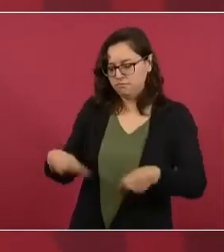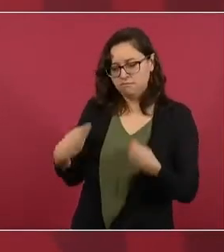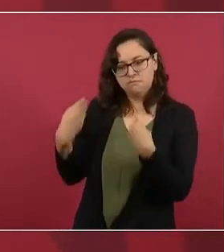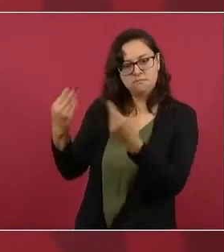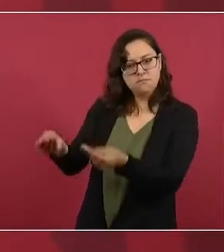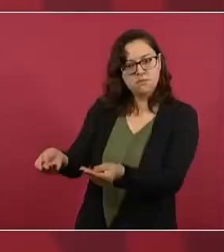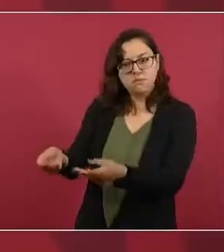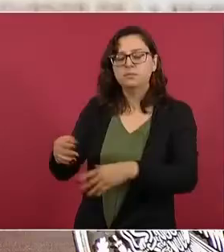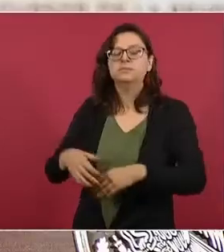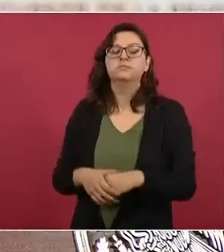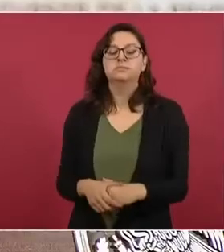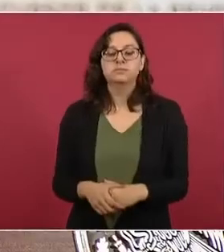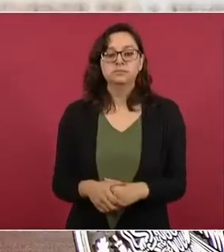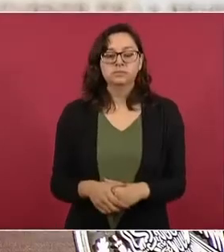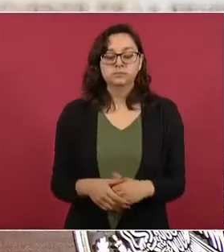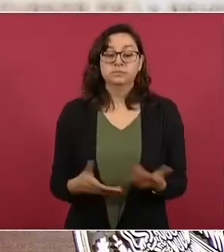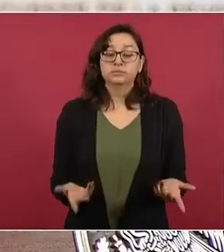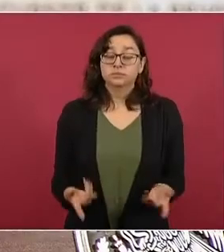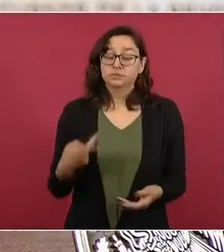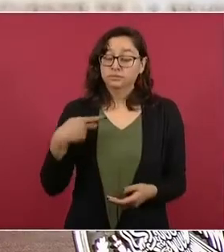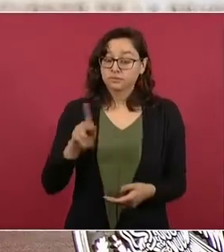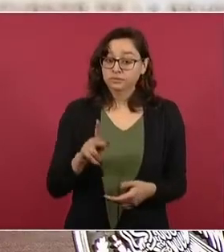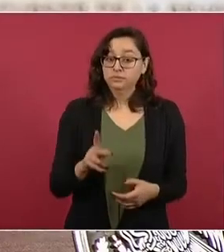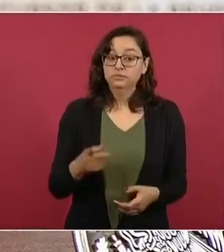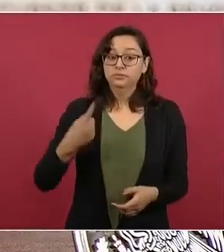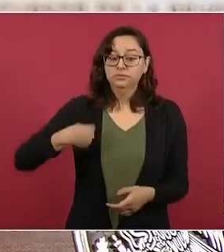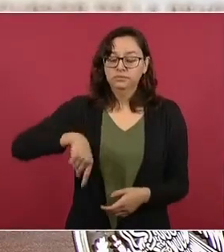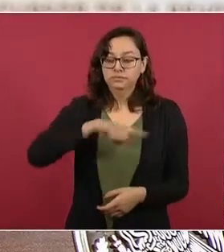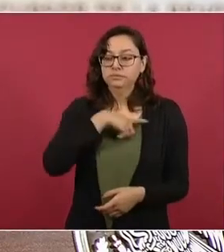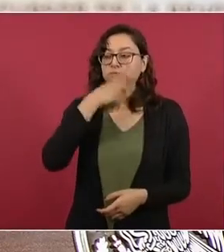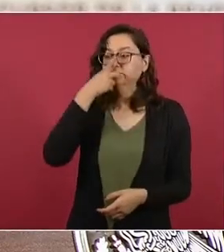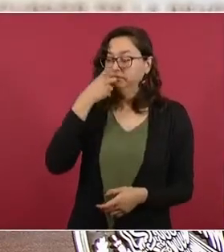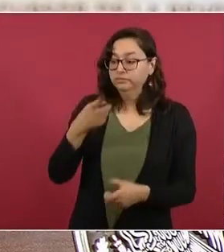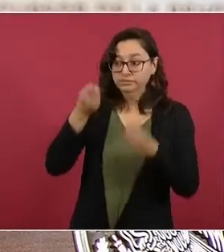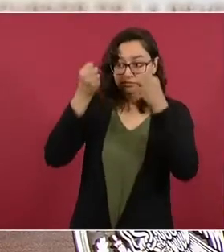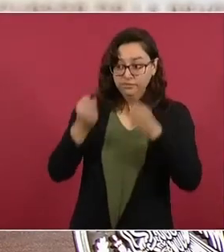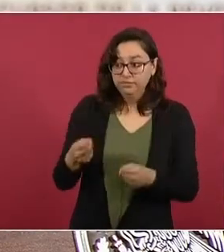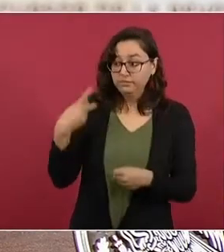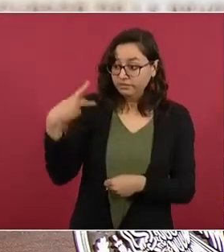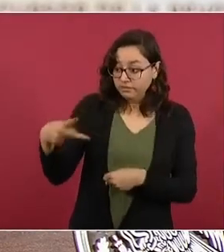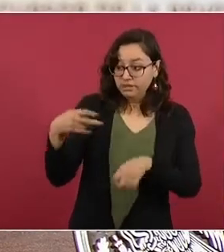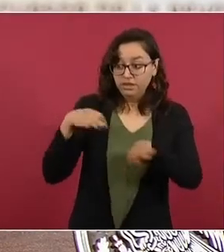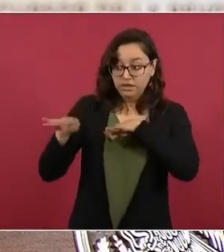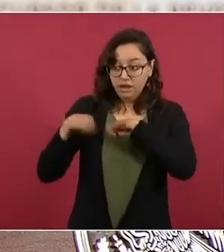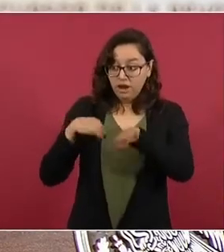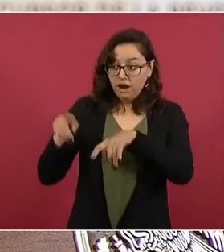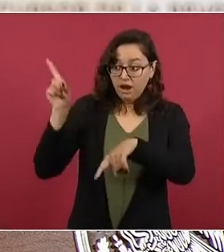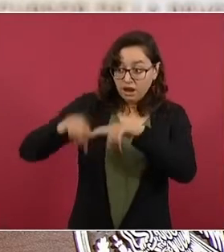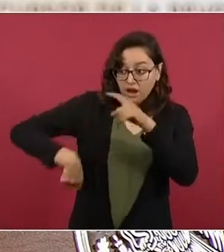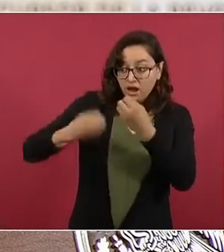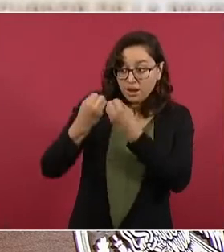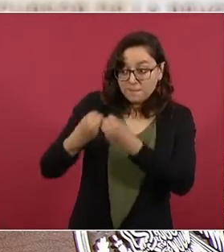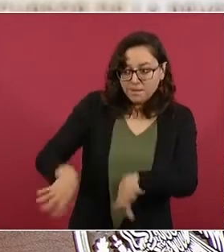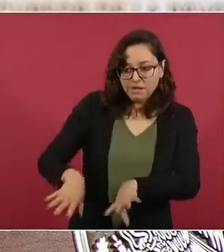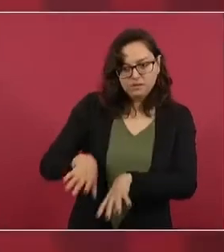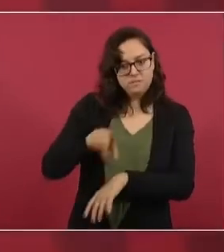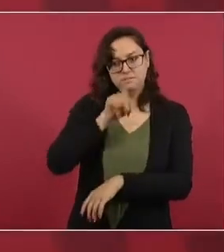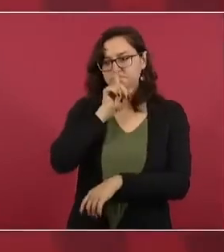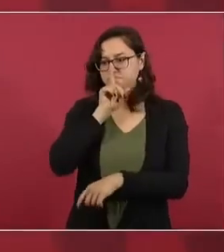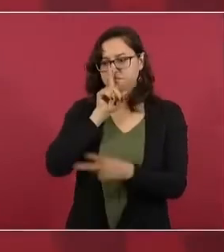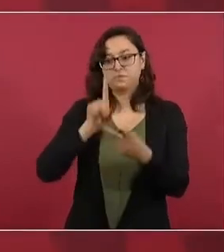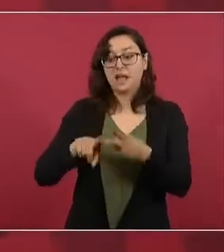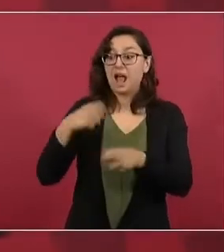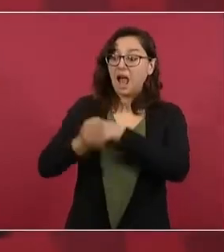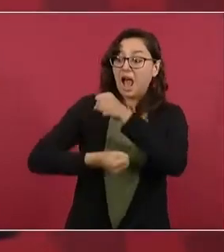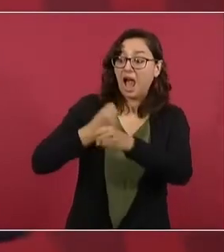Nosotros lo que les garantizamos es que no van a perder su trabajo, no van a